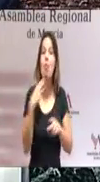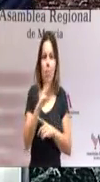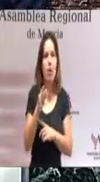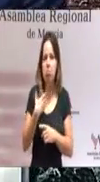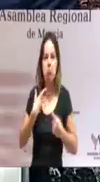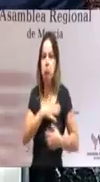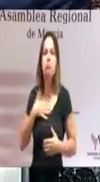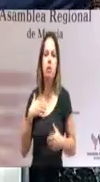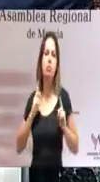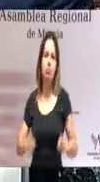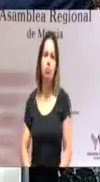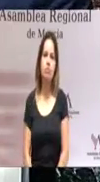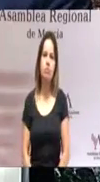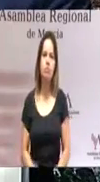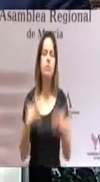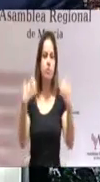hacerlo.